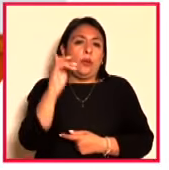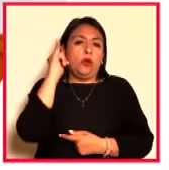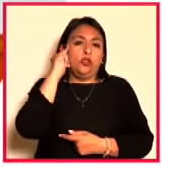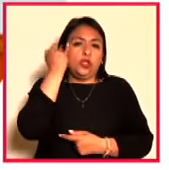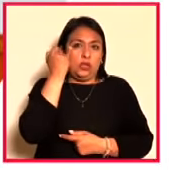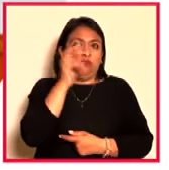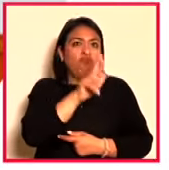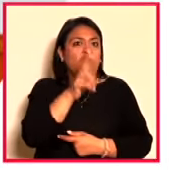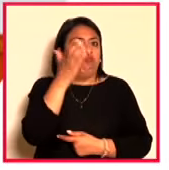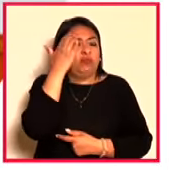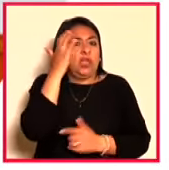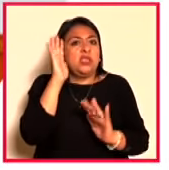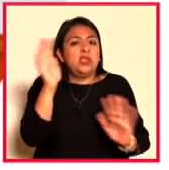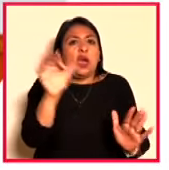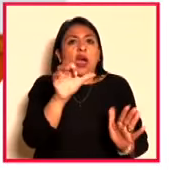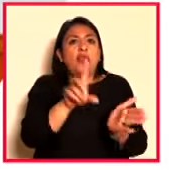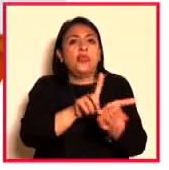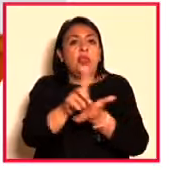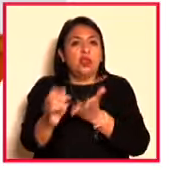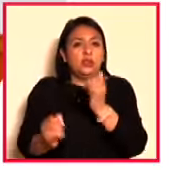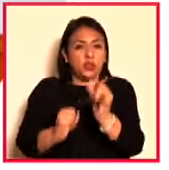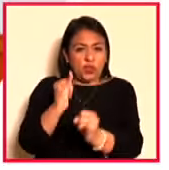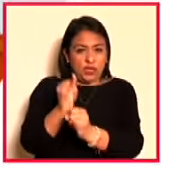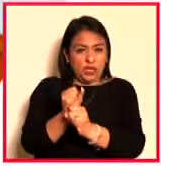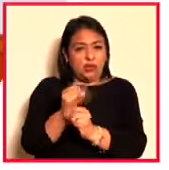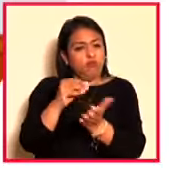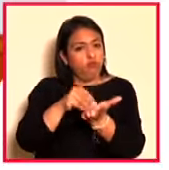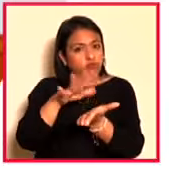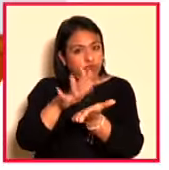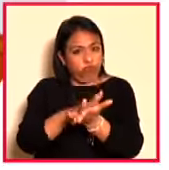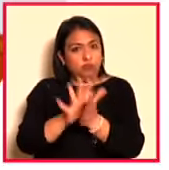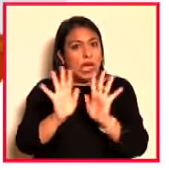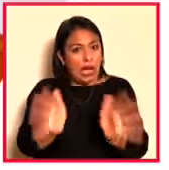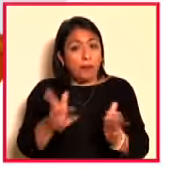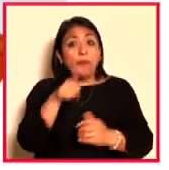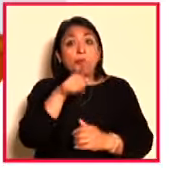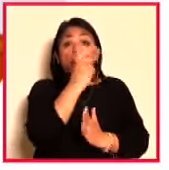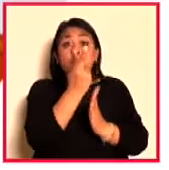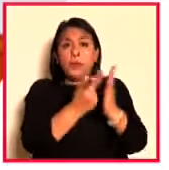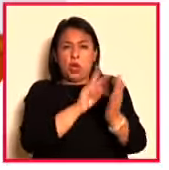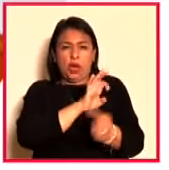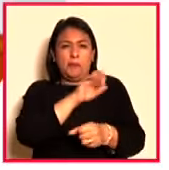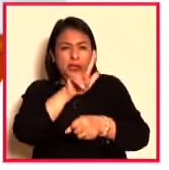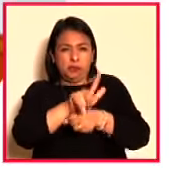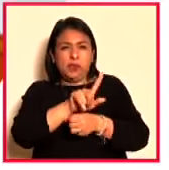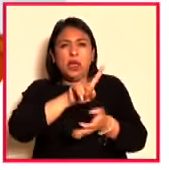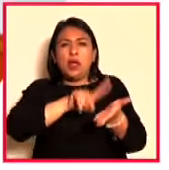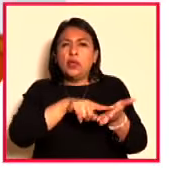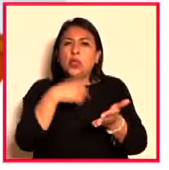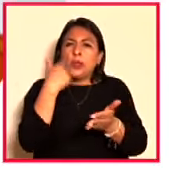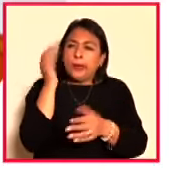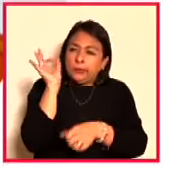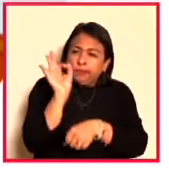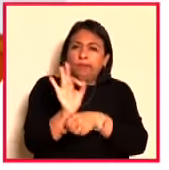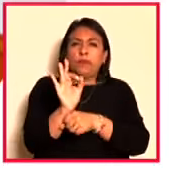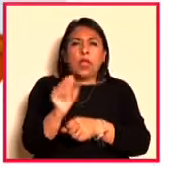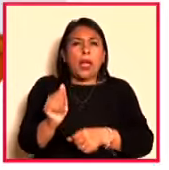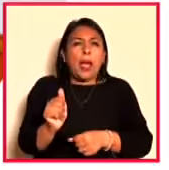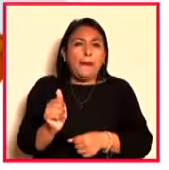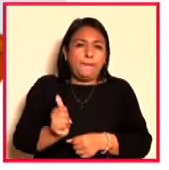ya en el derecho internacional. Este programa especial contempla fortalecer y aprovechar la